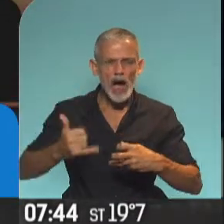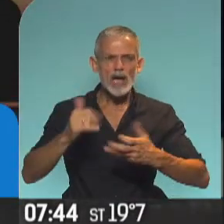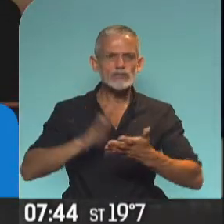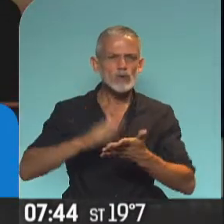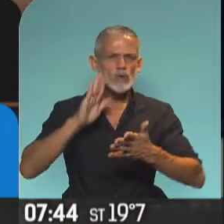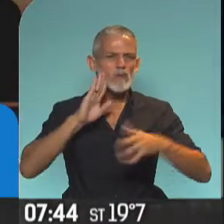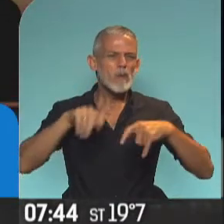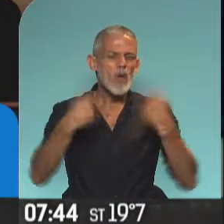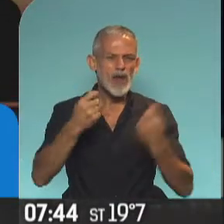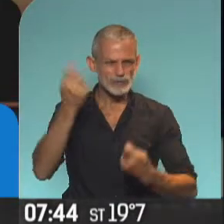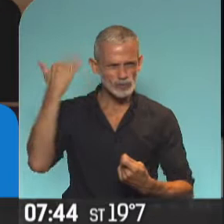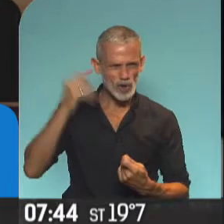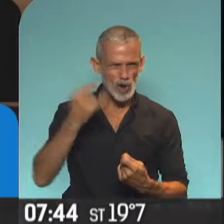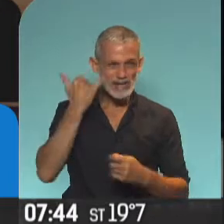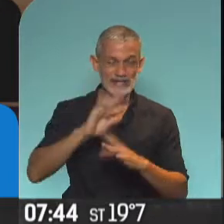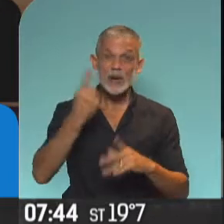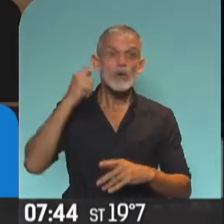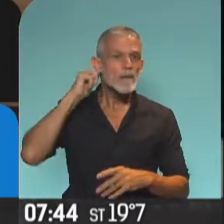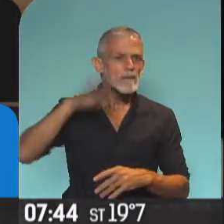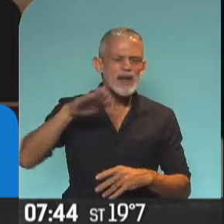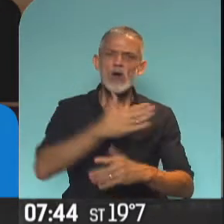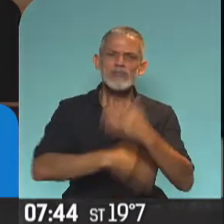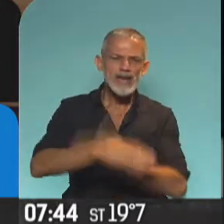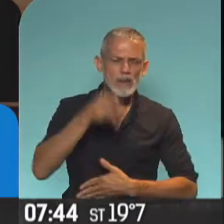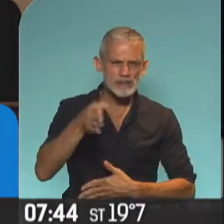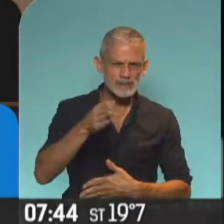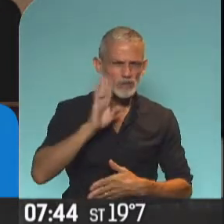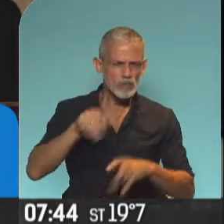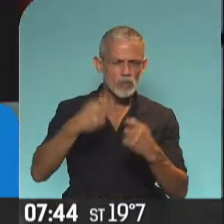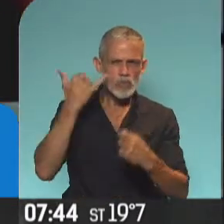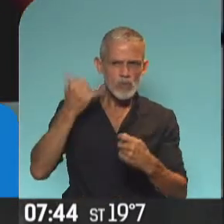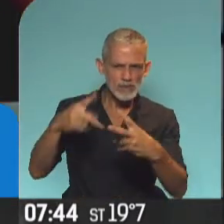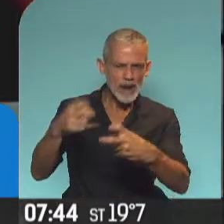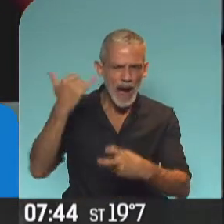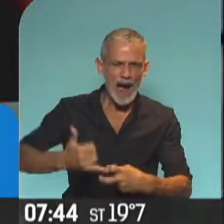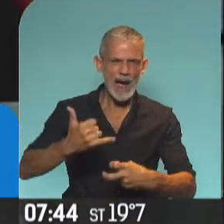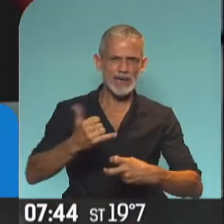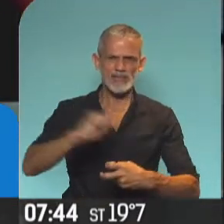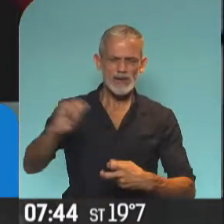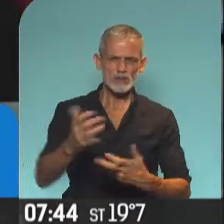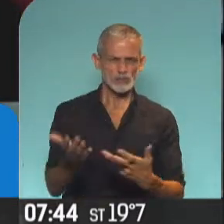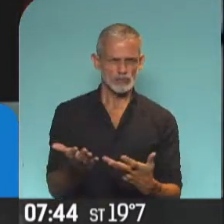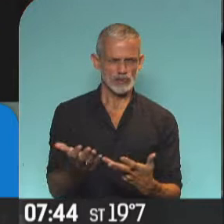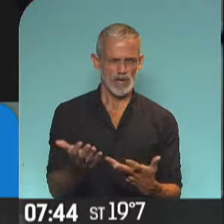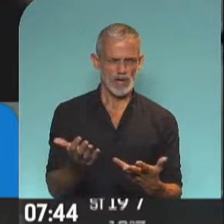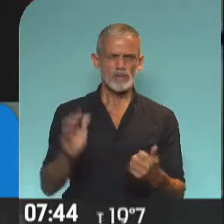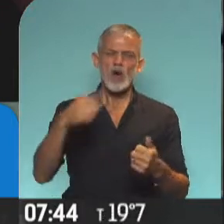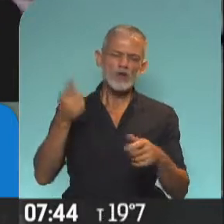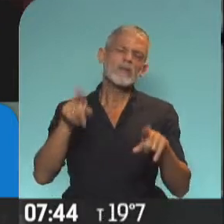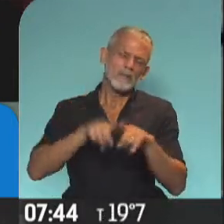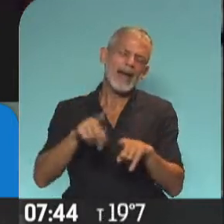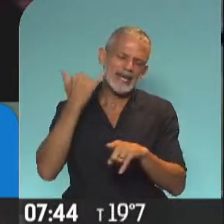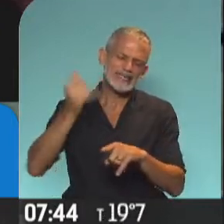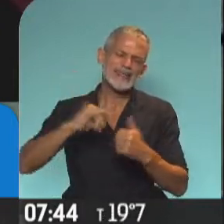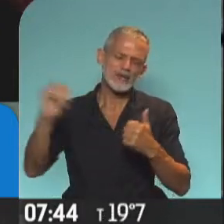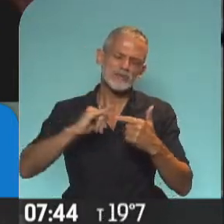violación de una menor discapacitada y entiendo que también tenía denuncias previas de otras parejas para el